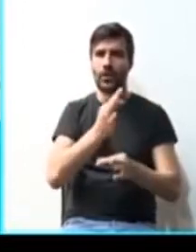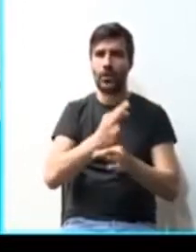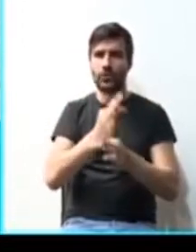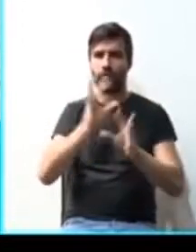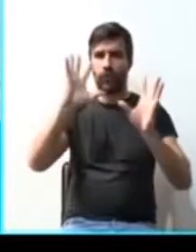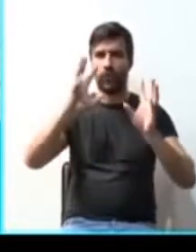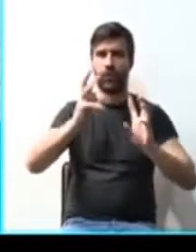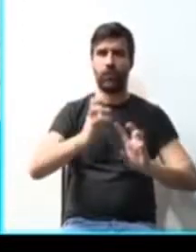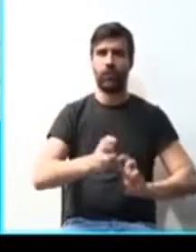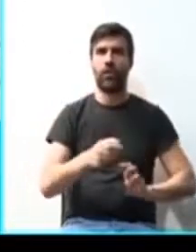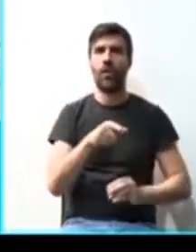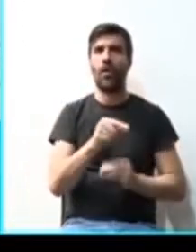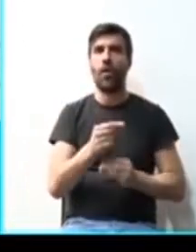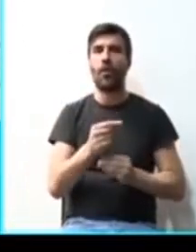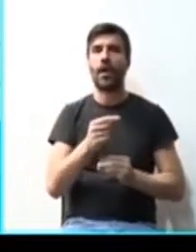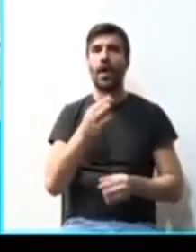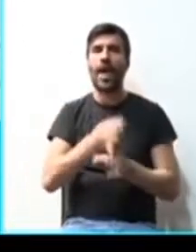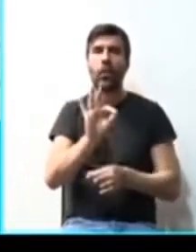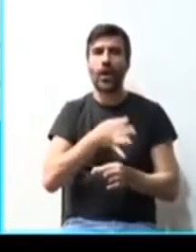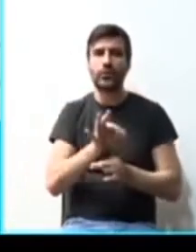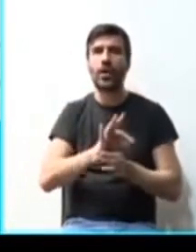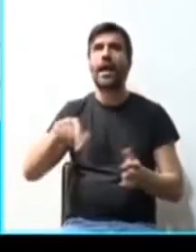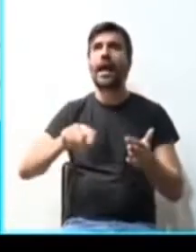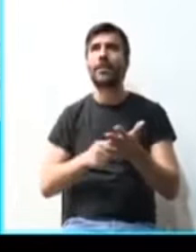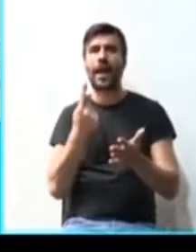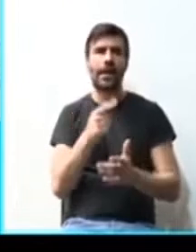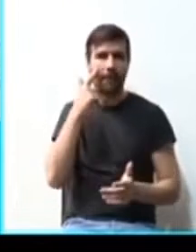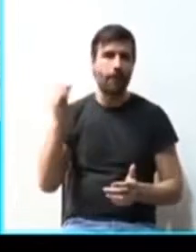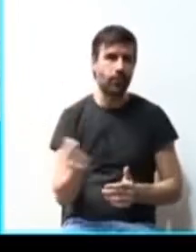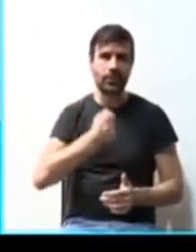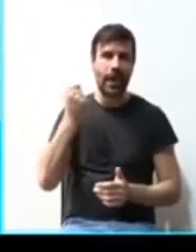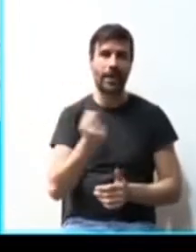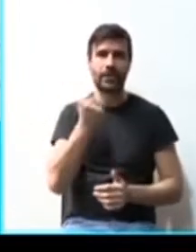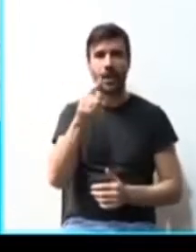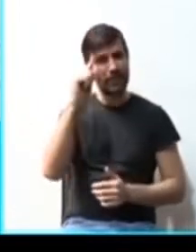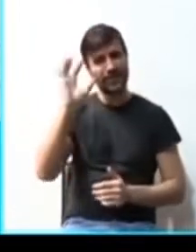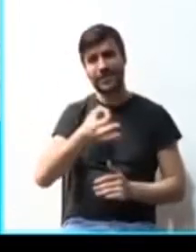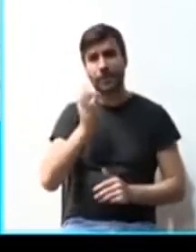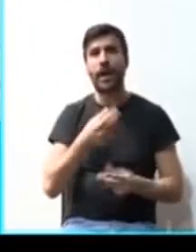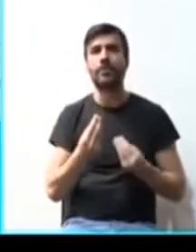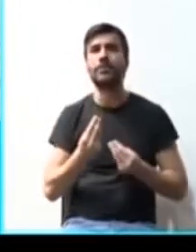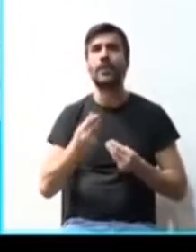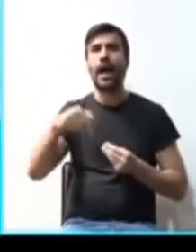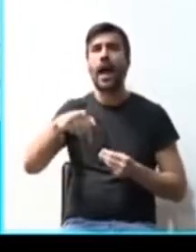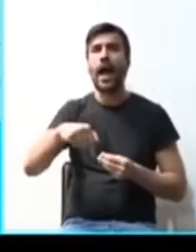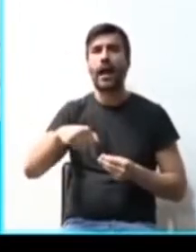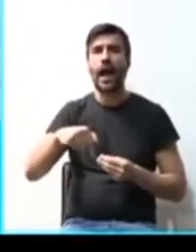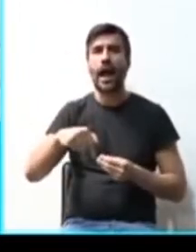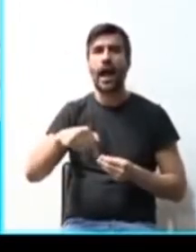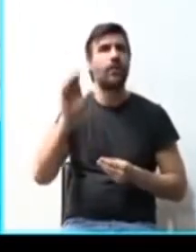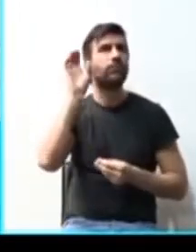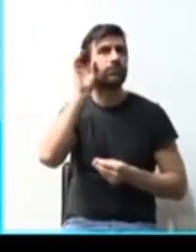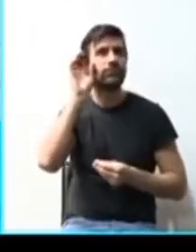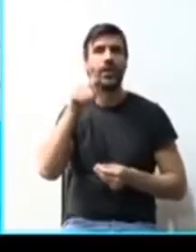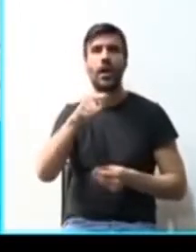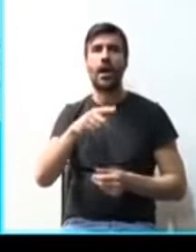académica en la ciudad de Buenos Aires. Para que ustedes vean lo que está pasando, es muy común escuchar al jefe de gobierno